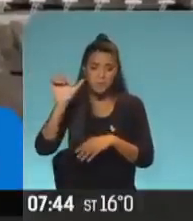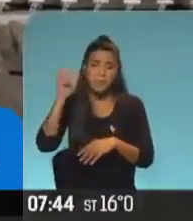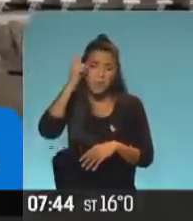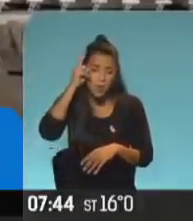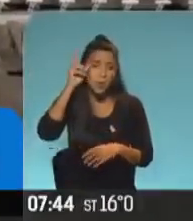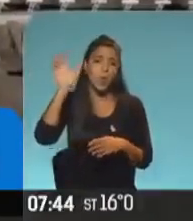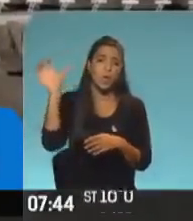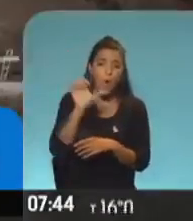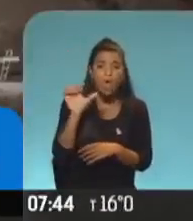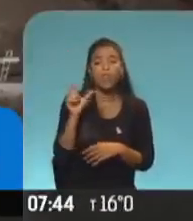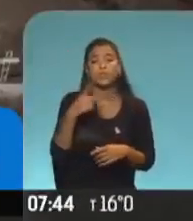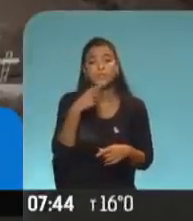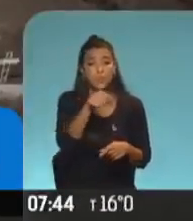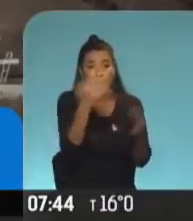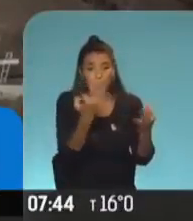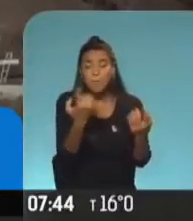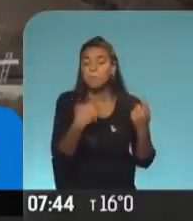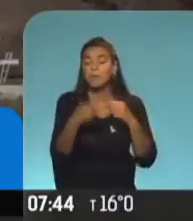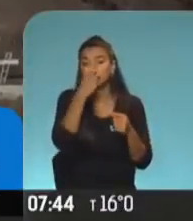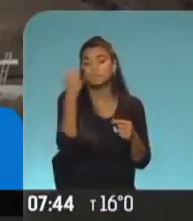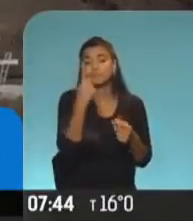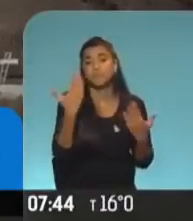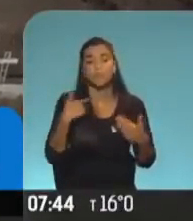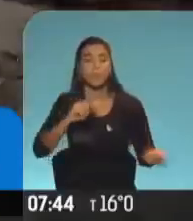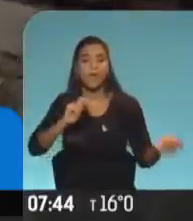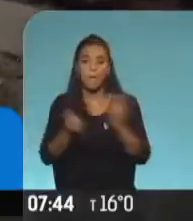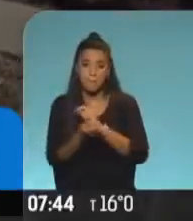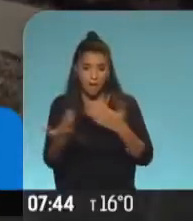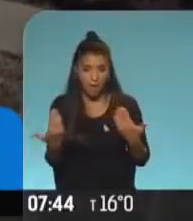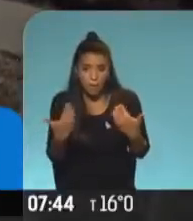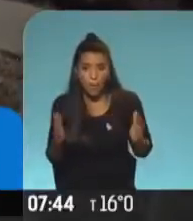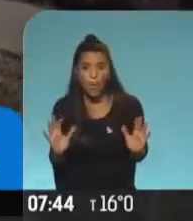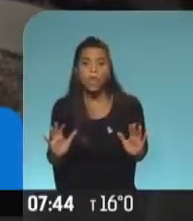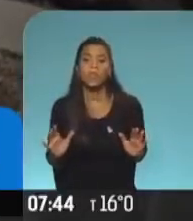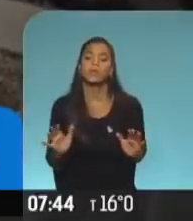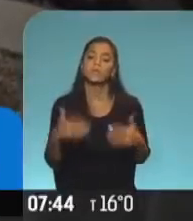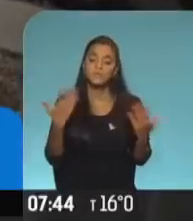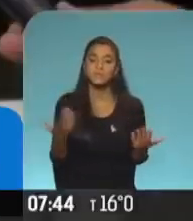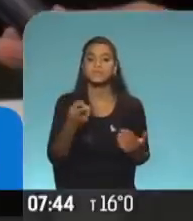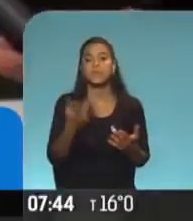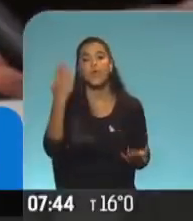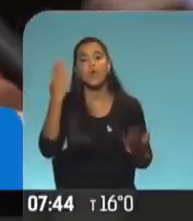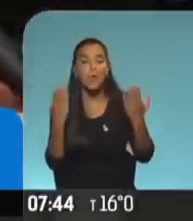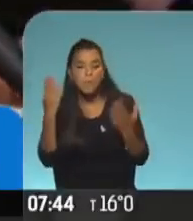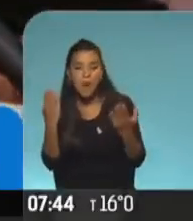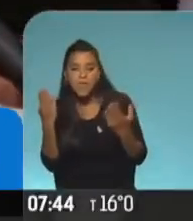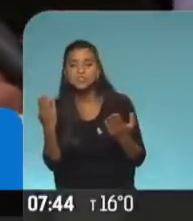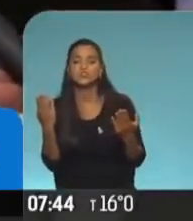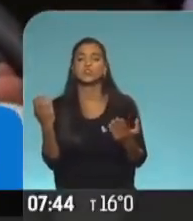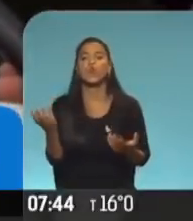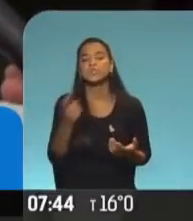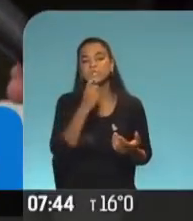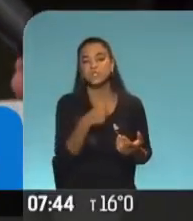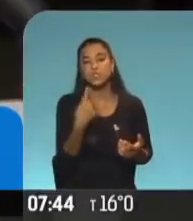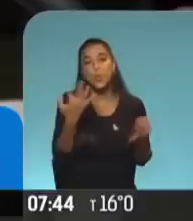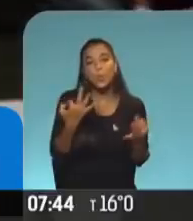Chile, muestra que vos estás muy bien y de un día para el otro estás muy mal. Entonces, a mí estas comparaciones que se hacen, si estamos